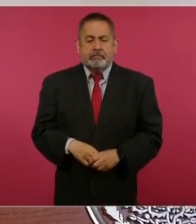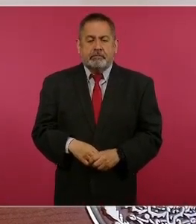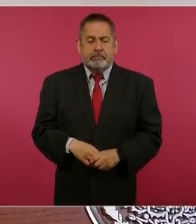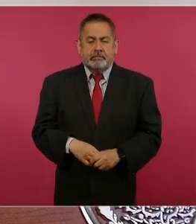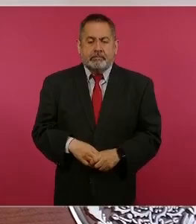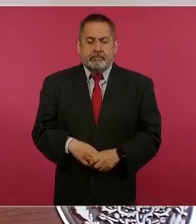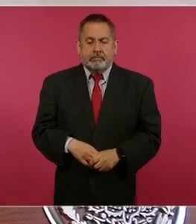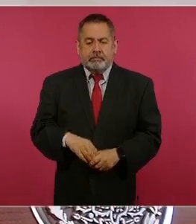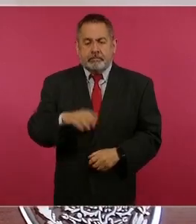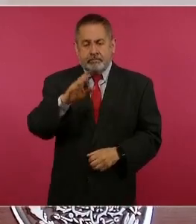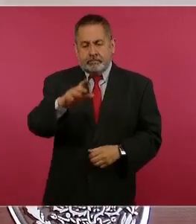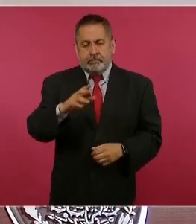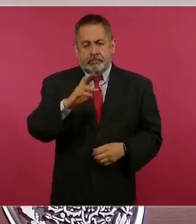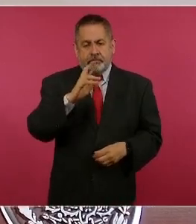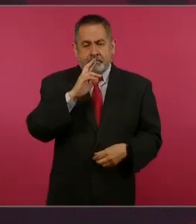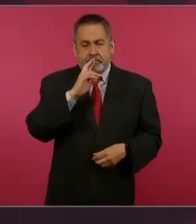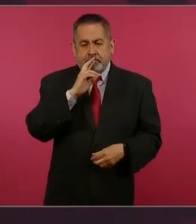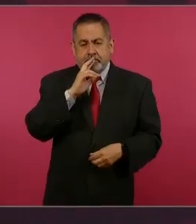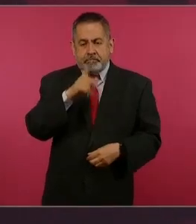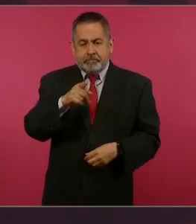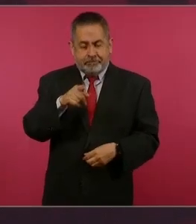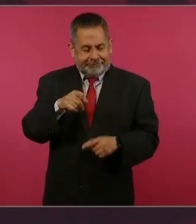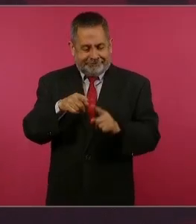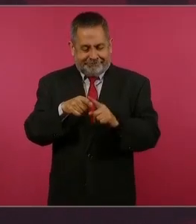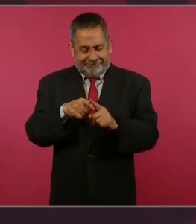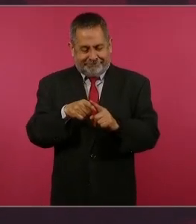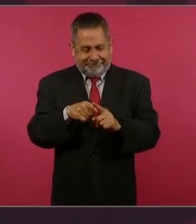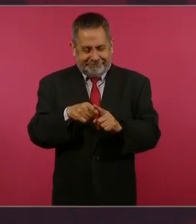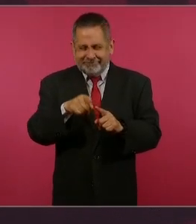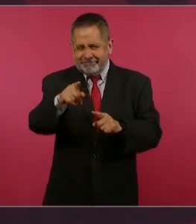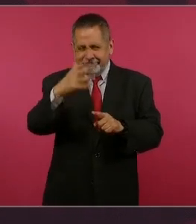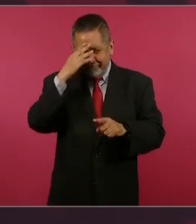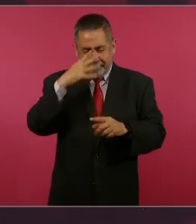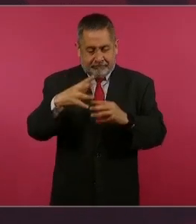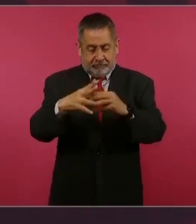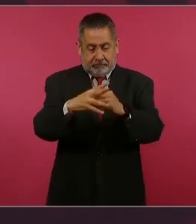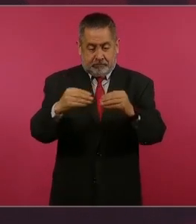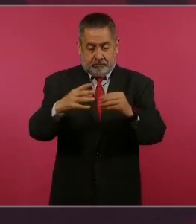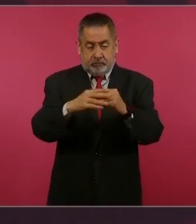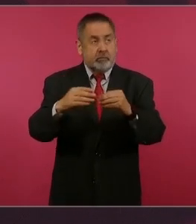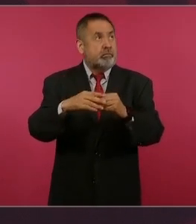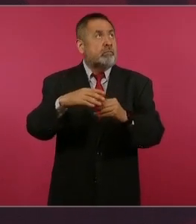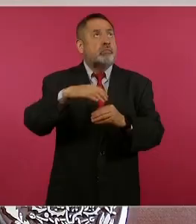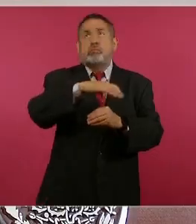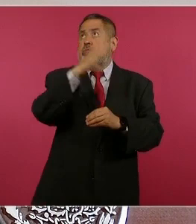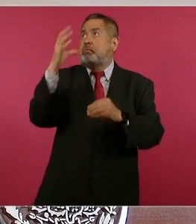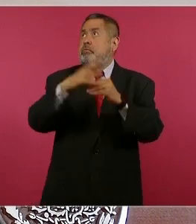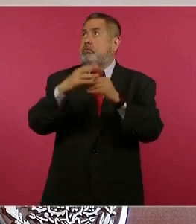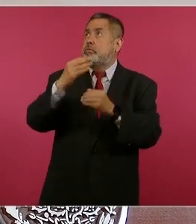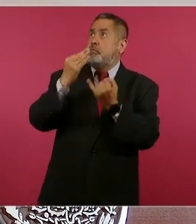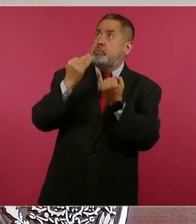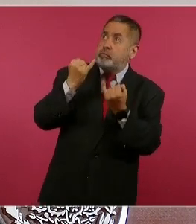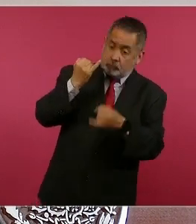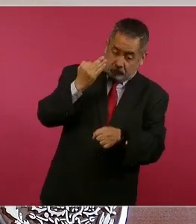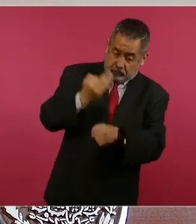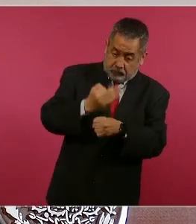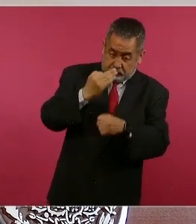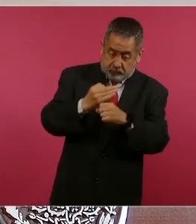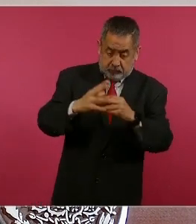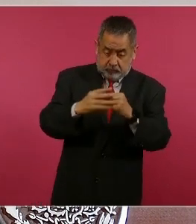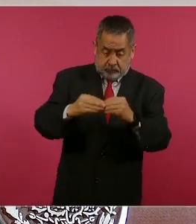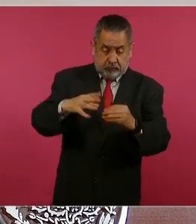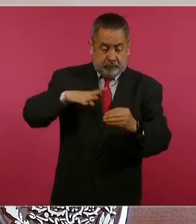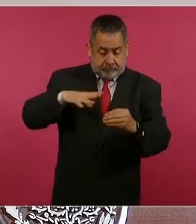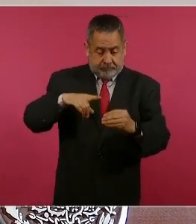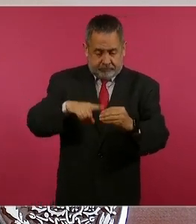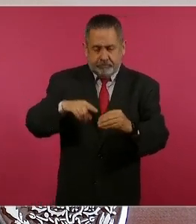es mejor consumir las frutas de temporada porque son más baratas,